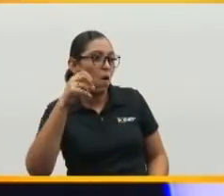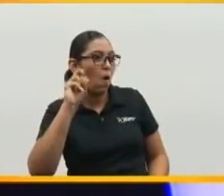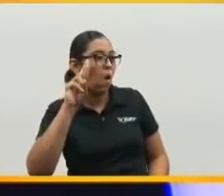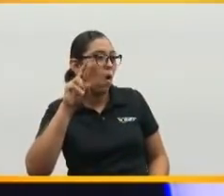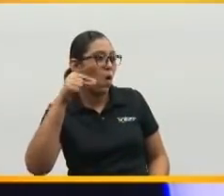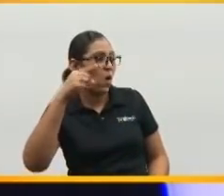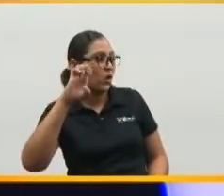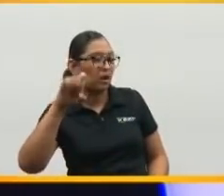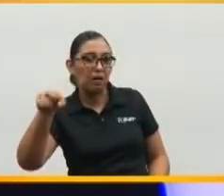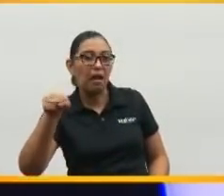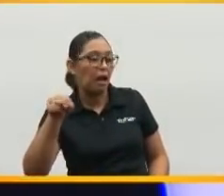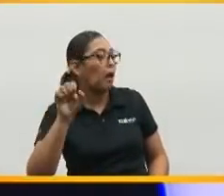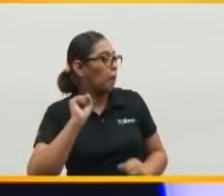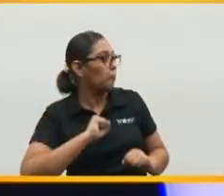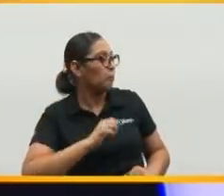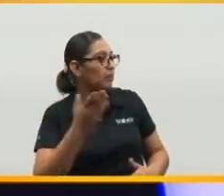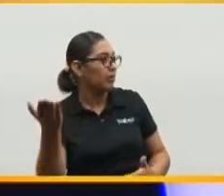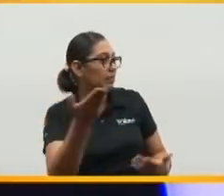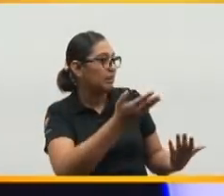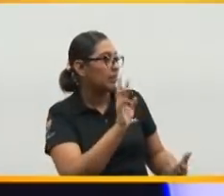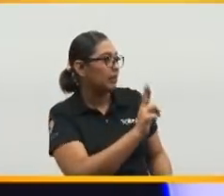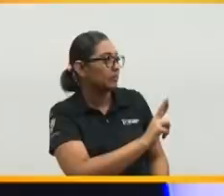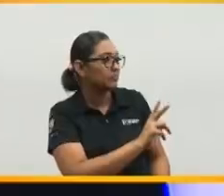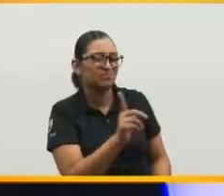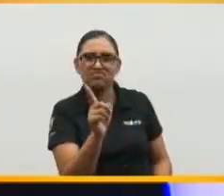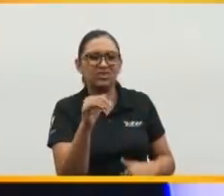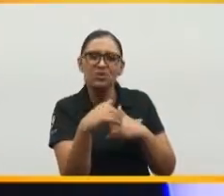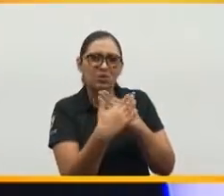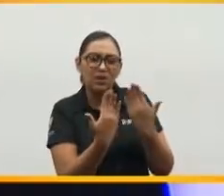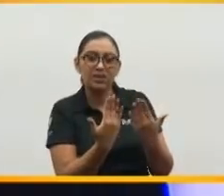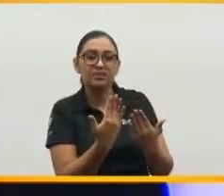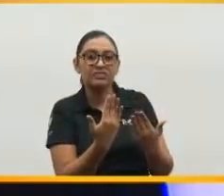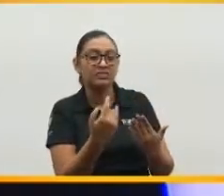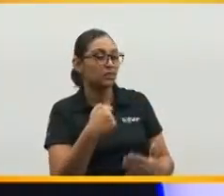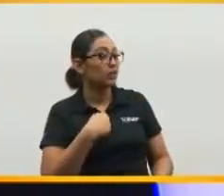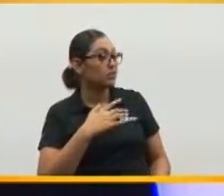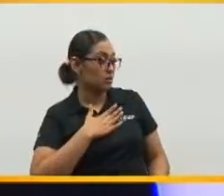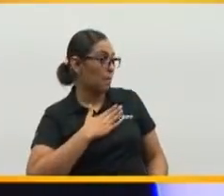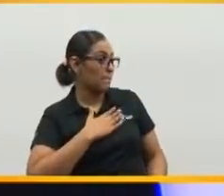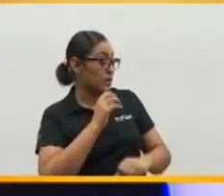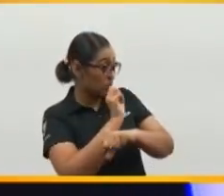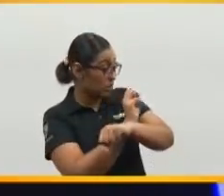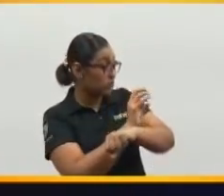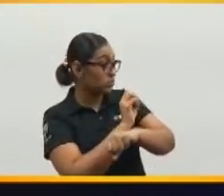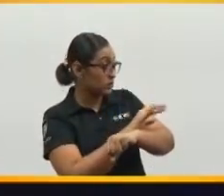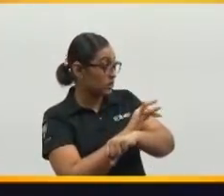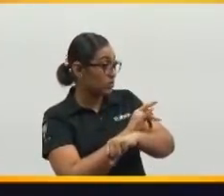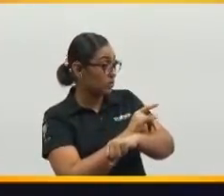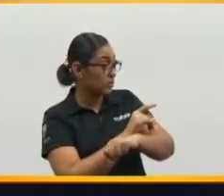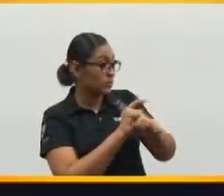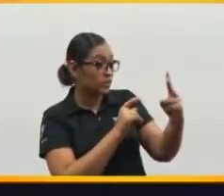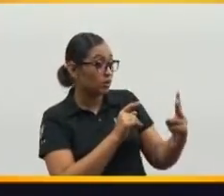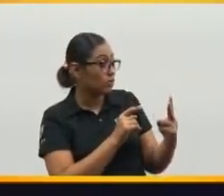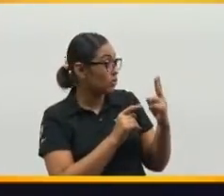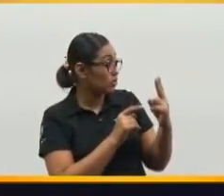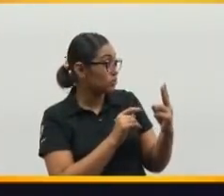tengo una respuesta. Y la única respuesta que tengo se la voy a compartir, hermano. Acérquense los dos al